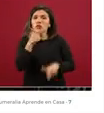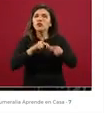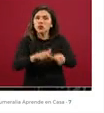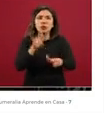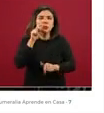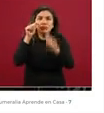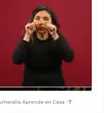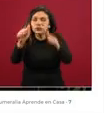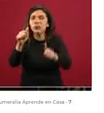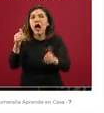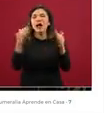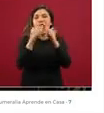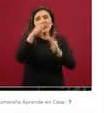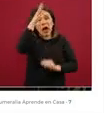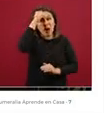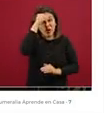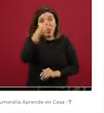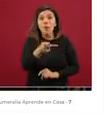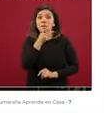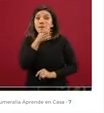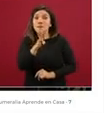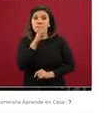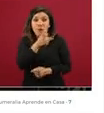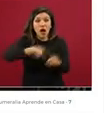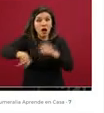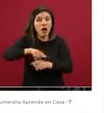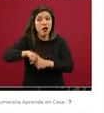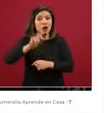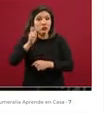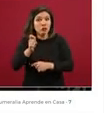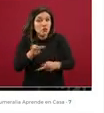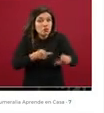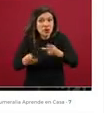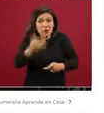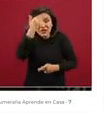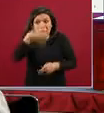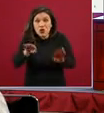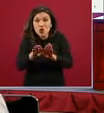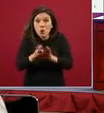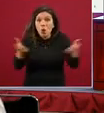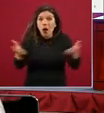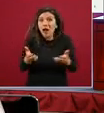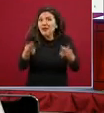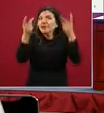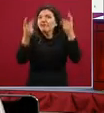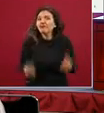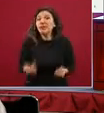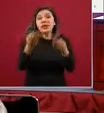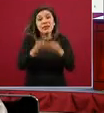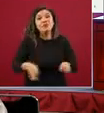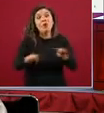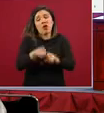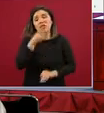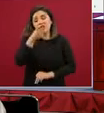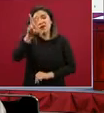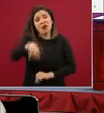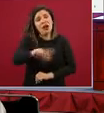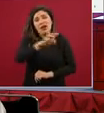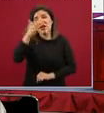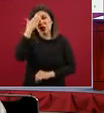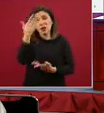programa Aprende en Casa, y las mamás y padres pues no estaban preparados para ello, y es muy importante hacerles este